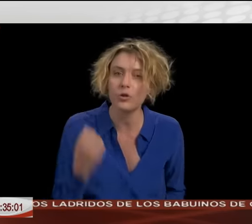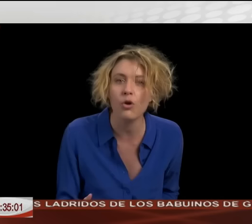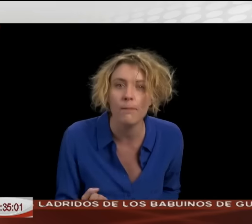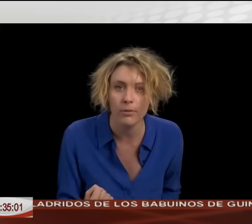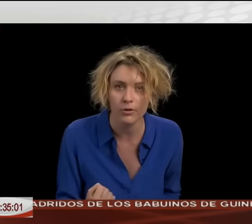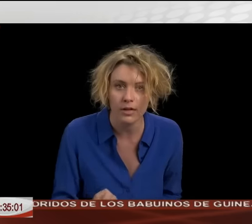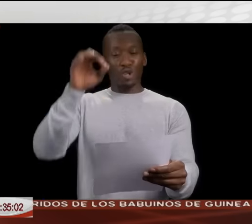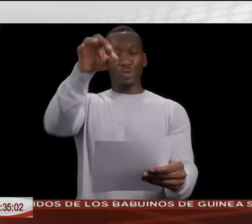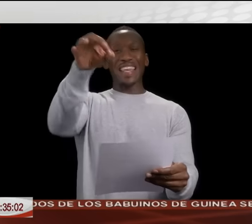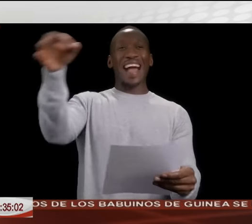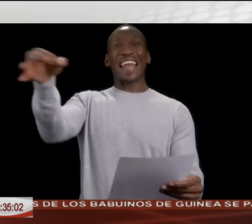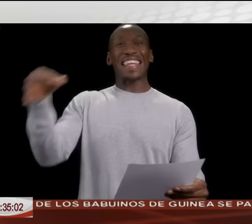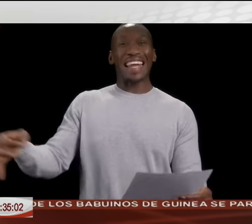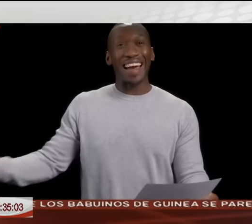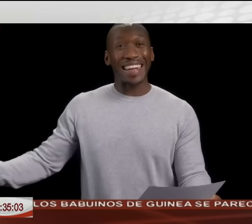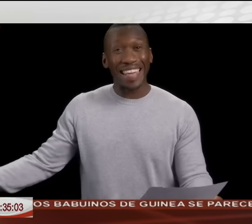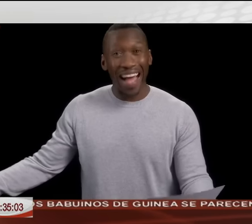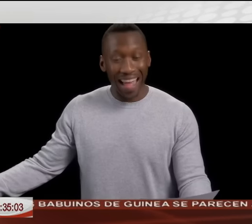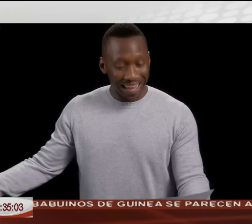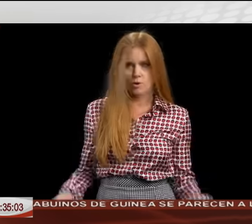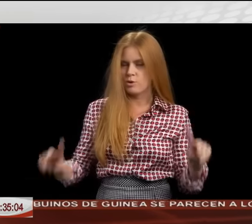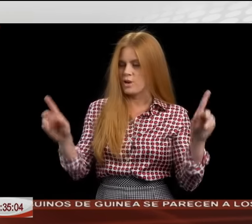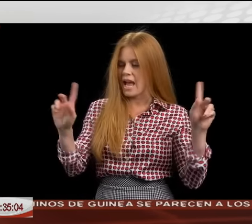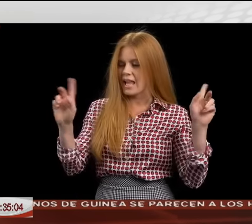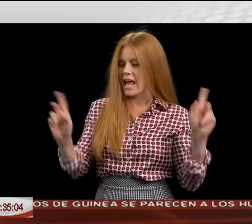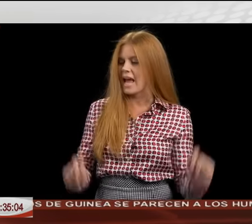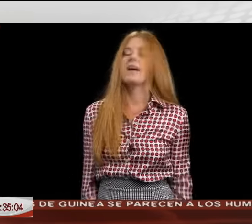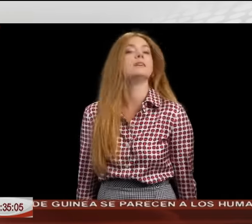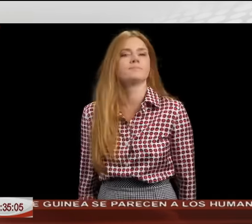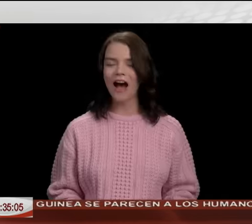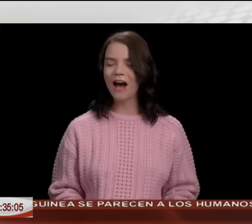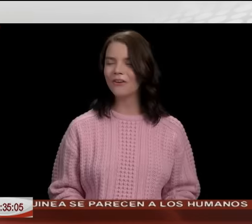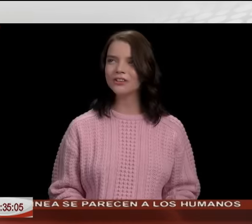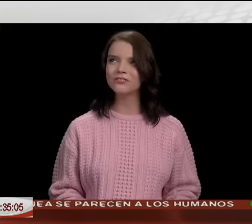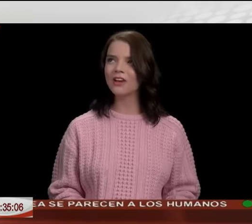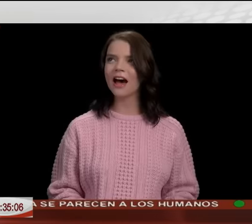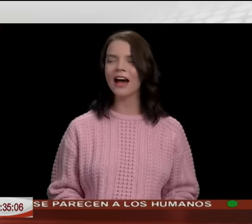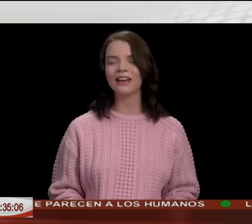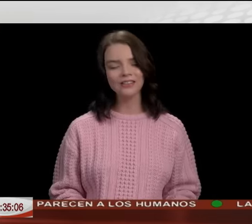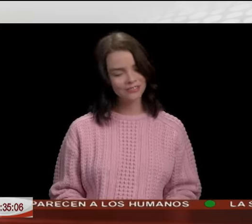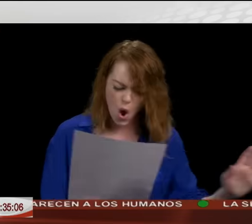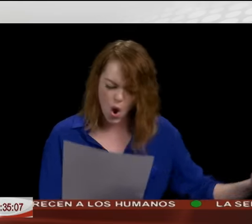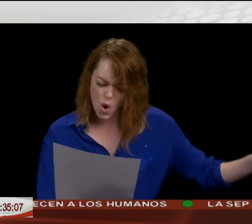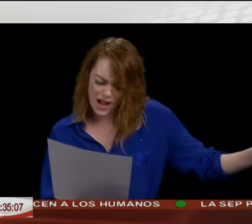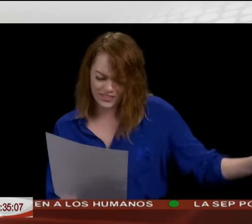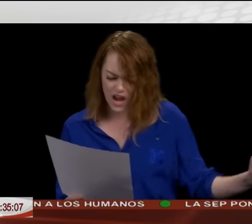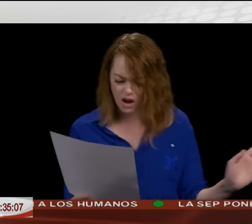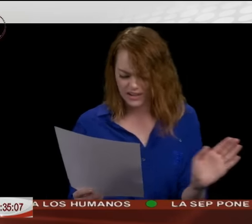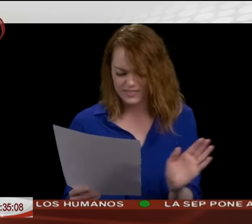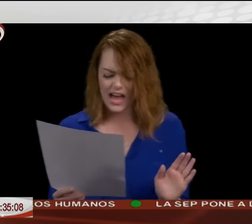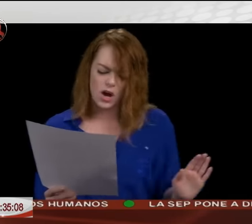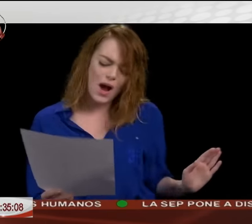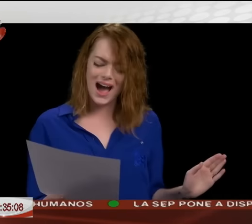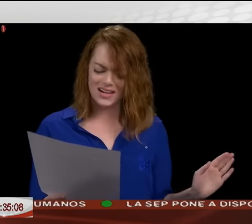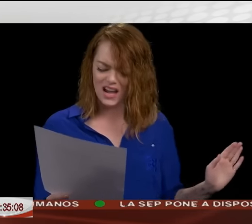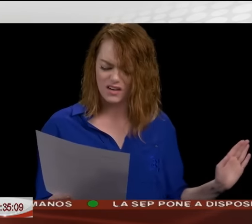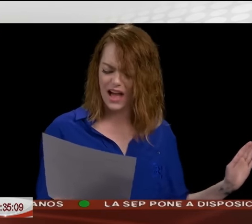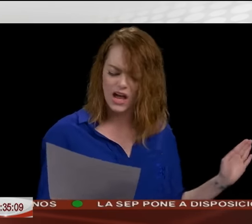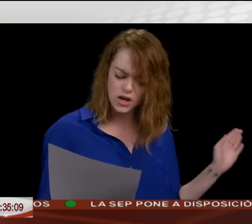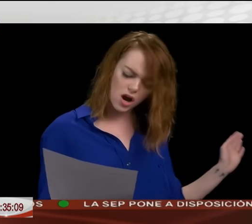Gaynor como himno, en el que sobresalen frases como solo date la vuelta ahora porque ya no eres bienvenido. Y bueno,